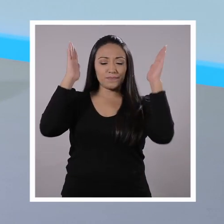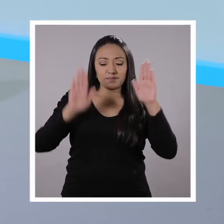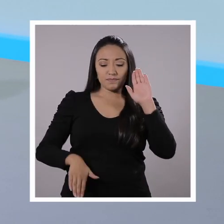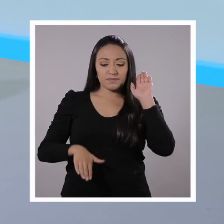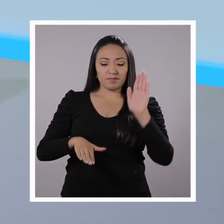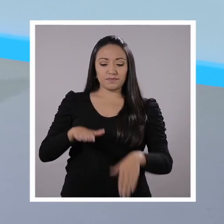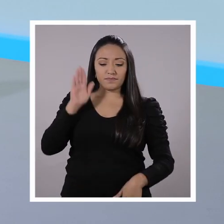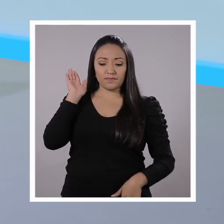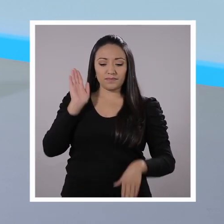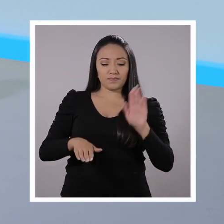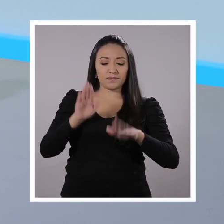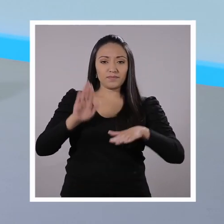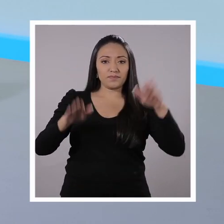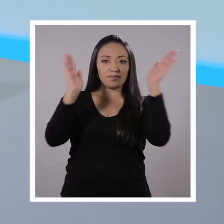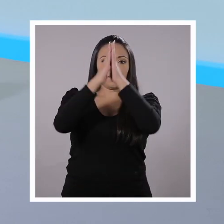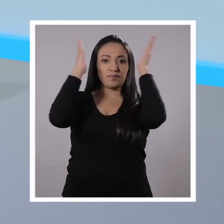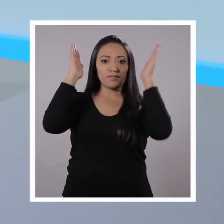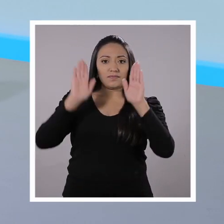tu, tu, tu, pa.